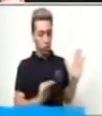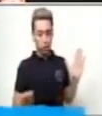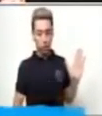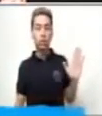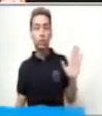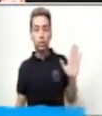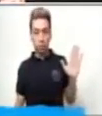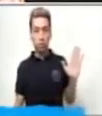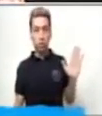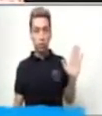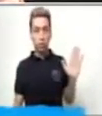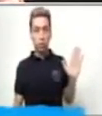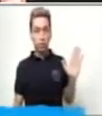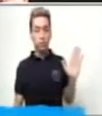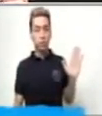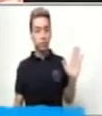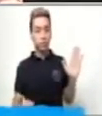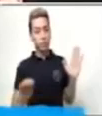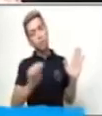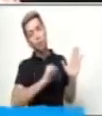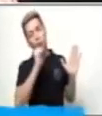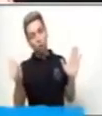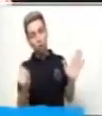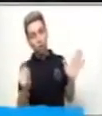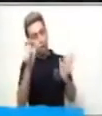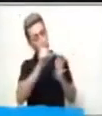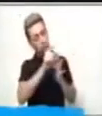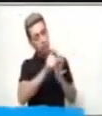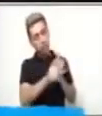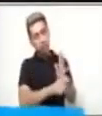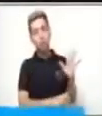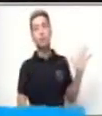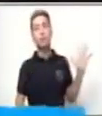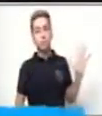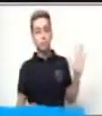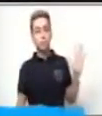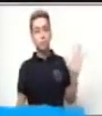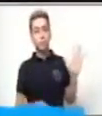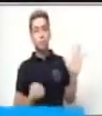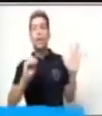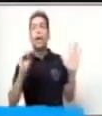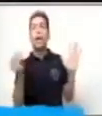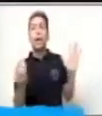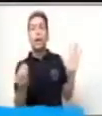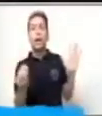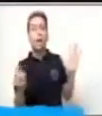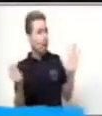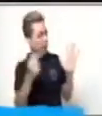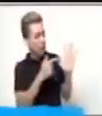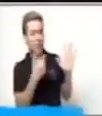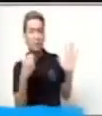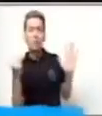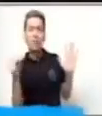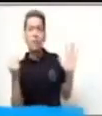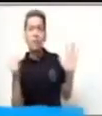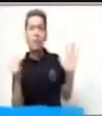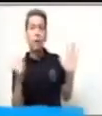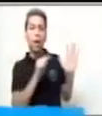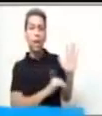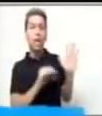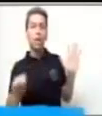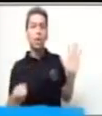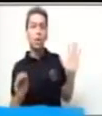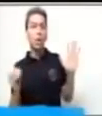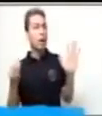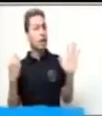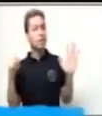Mencionemos otras descripciones. ¿Qué es lo que están realizando los niños